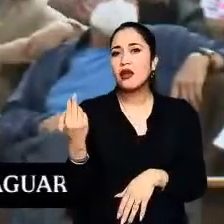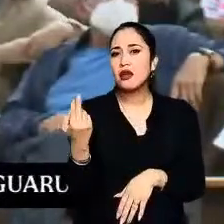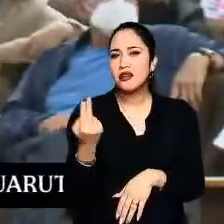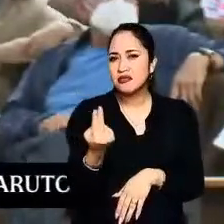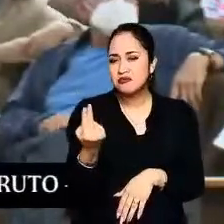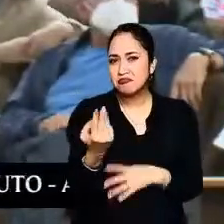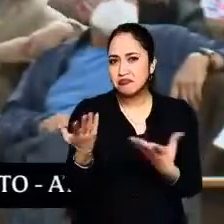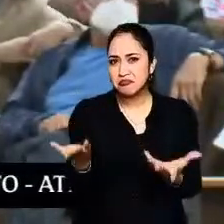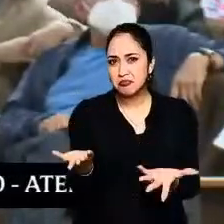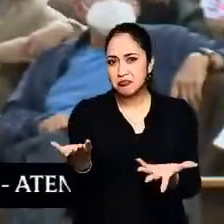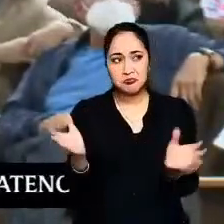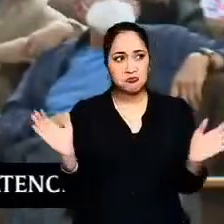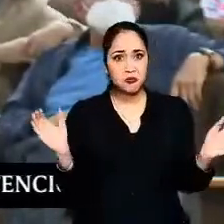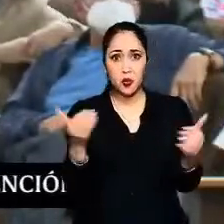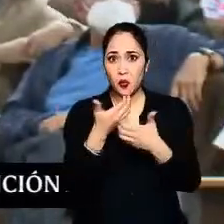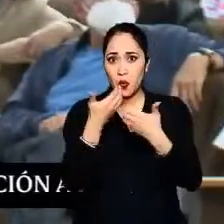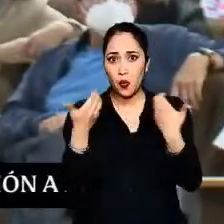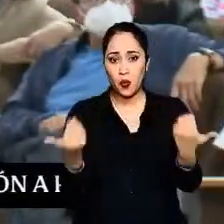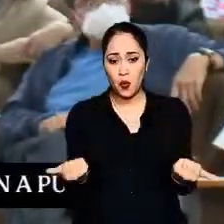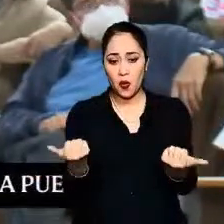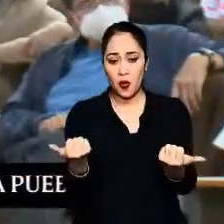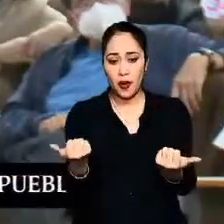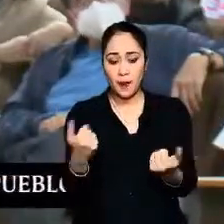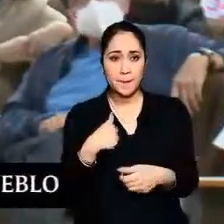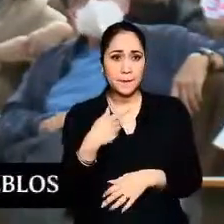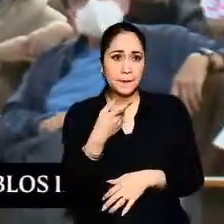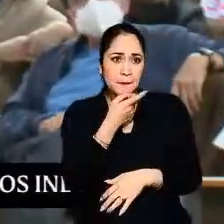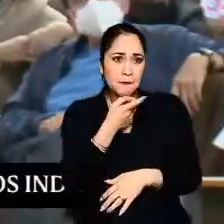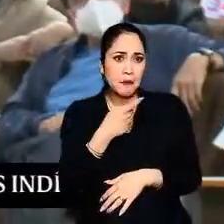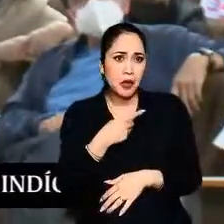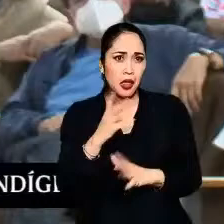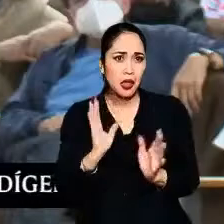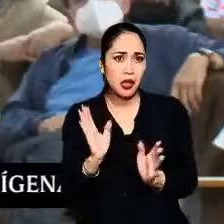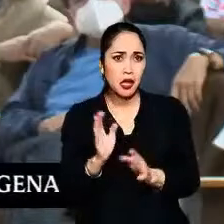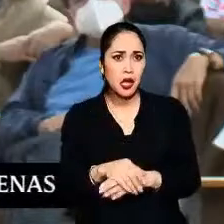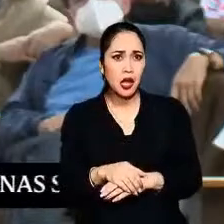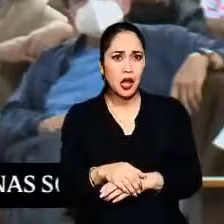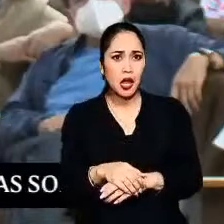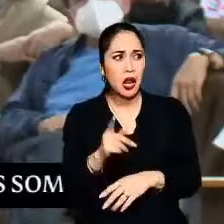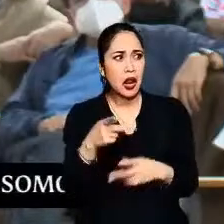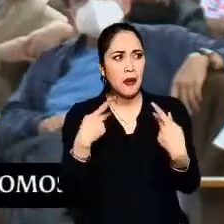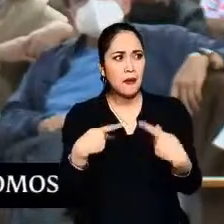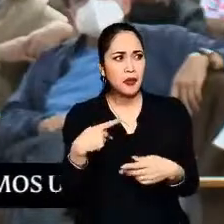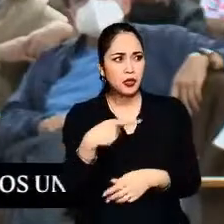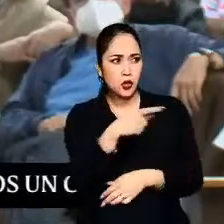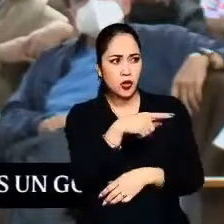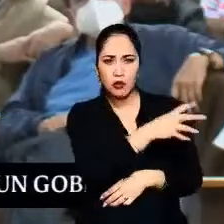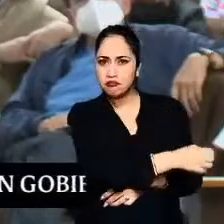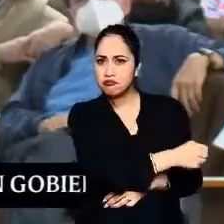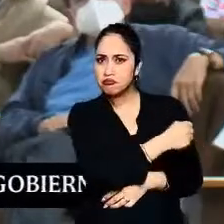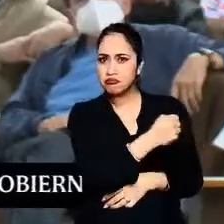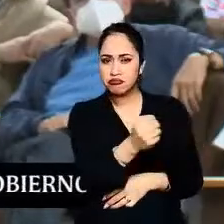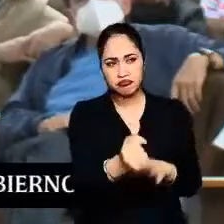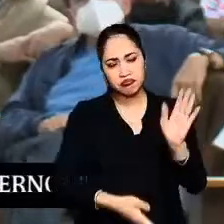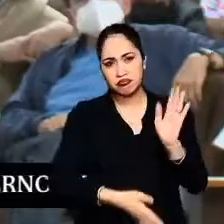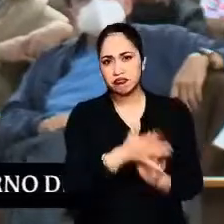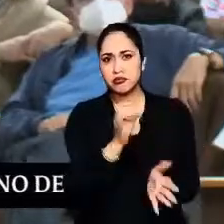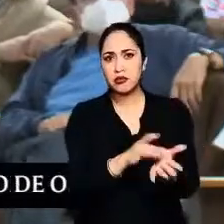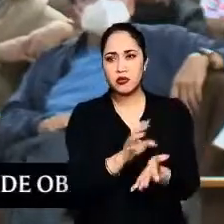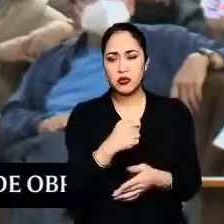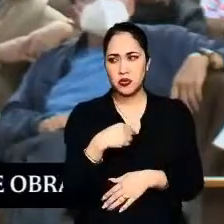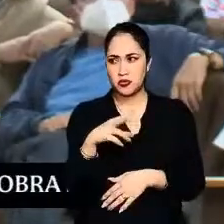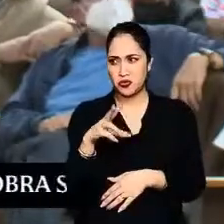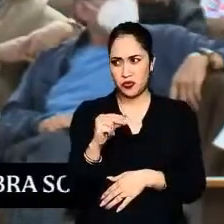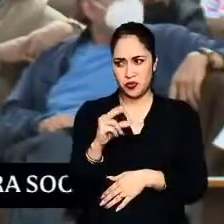No lo existe. Si me piden que saque a un funcionario, no lo voy a hacer. Si me lo hubieran hecho